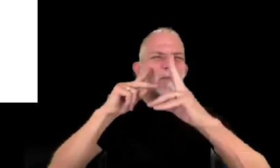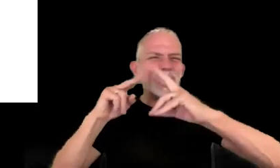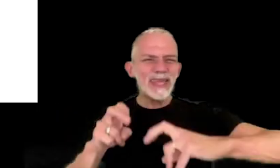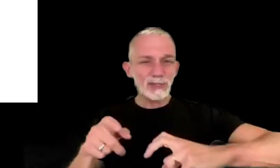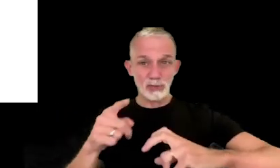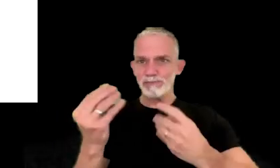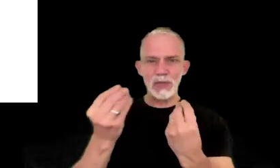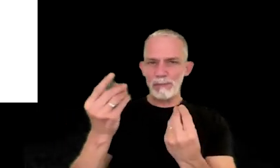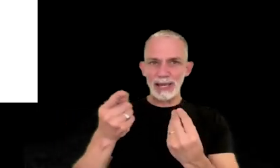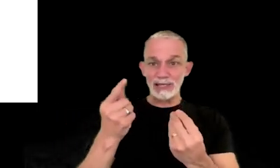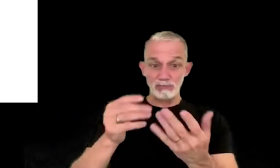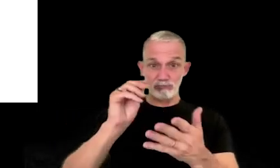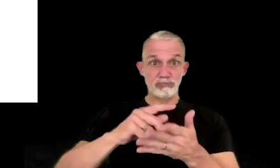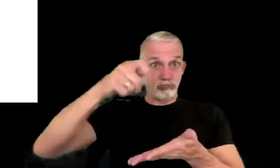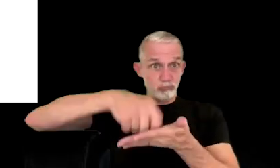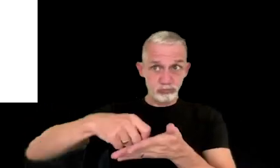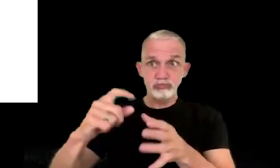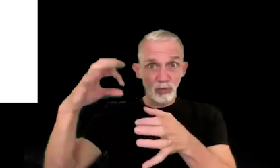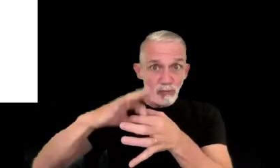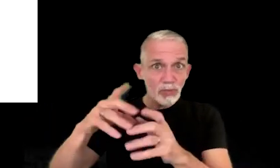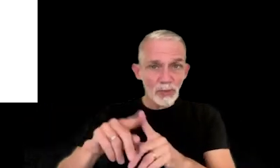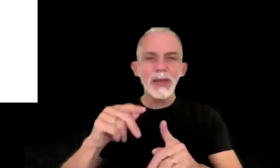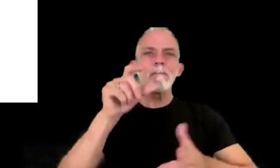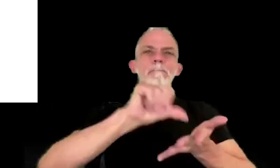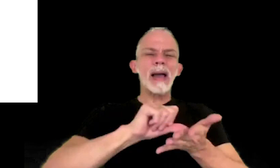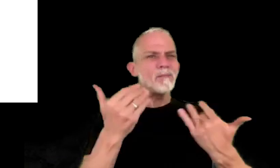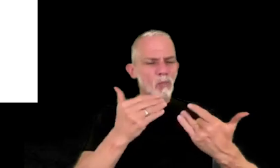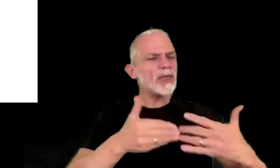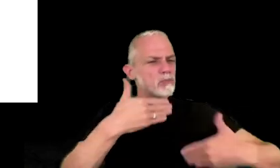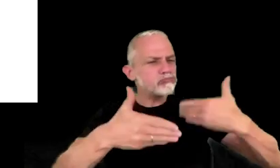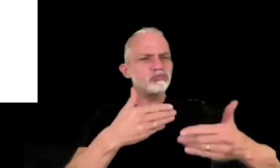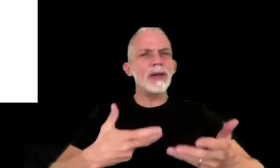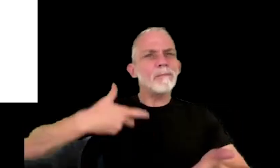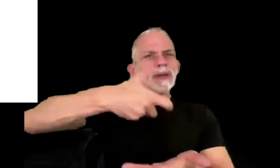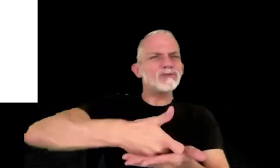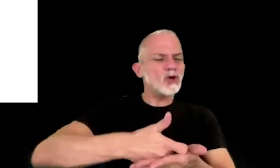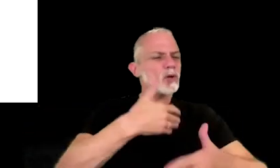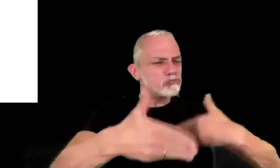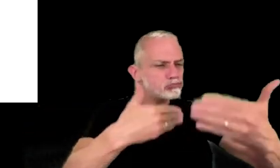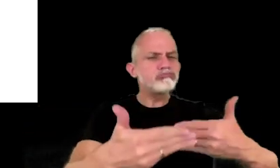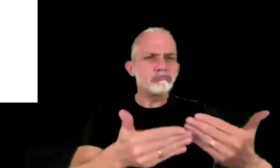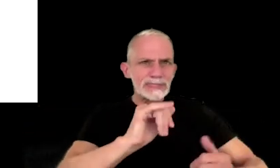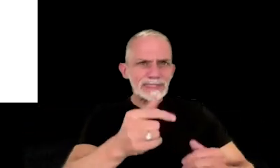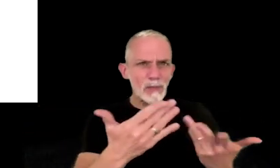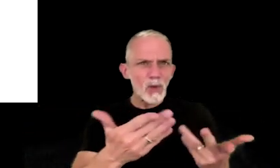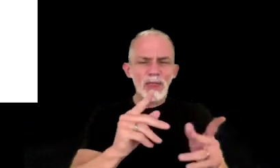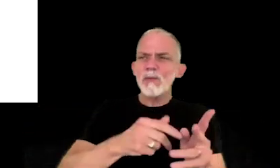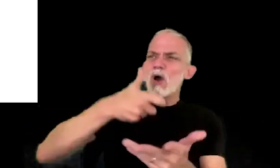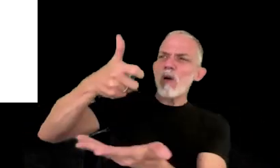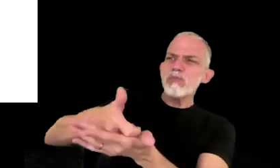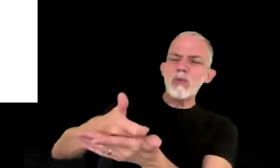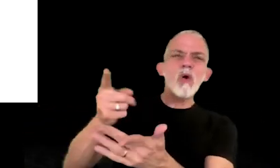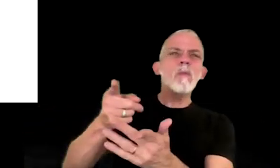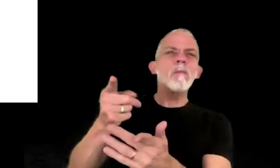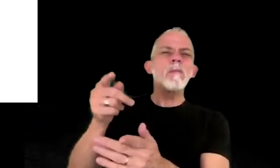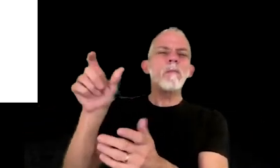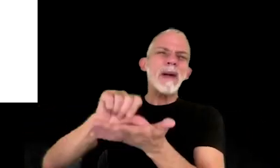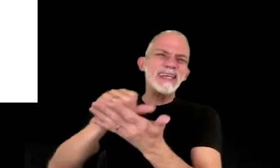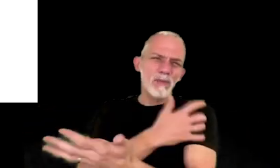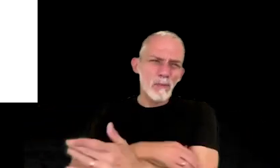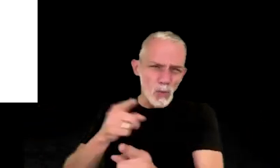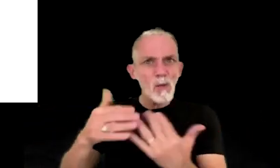país parte del protocolo podía desarrollar actividades o inversiones en un país en desarrollo. Entonces, por